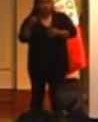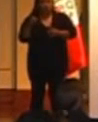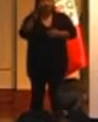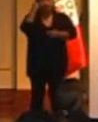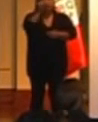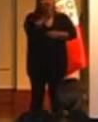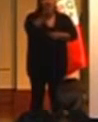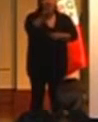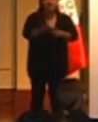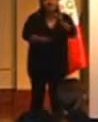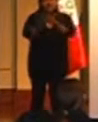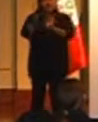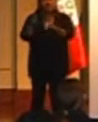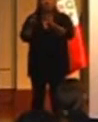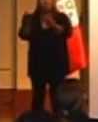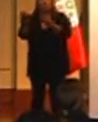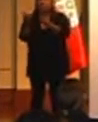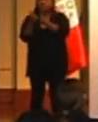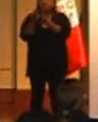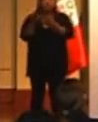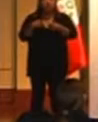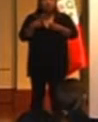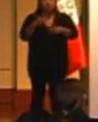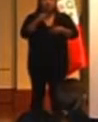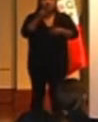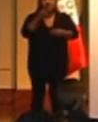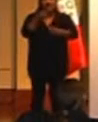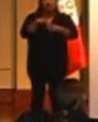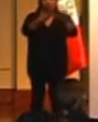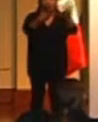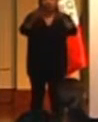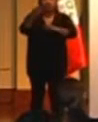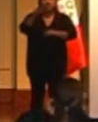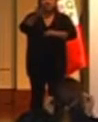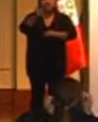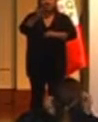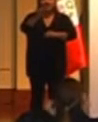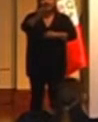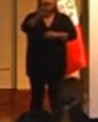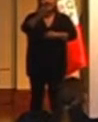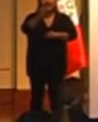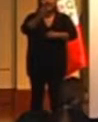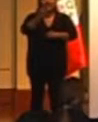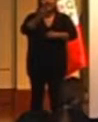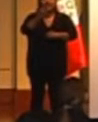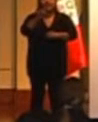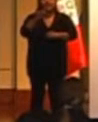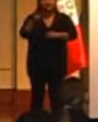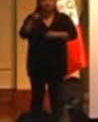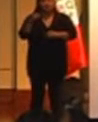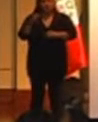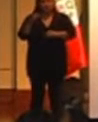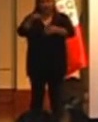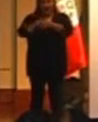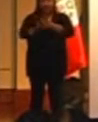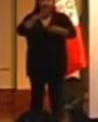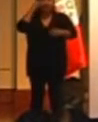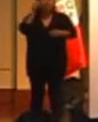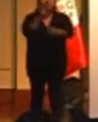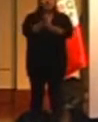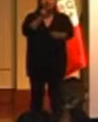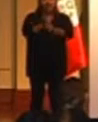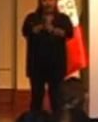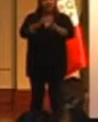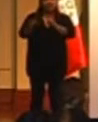por habitantes. Nosotros lo que les puedo decir es que tenemos 850 serenos acá en el distrito que están trabajando. Hay